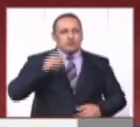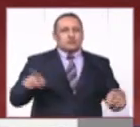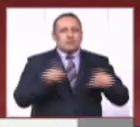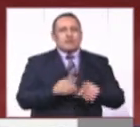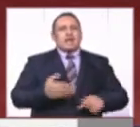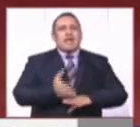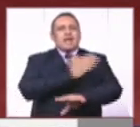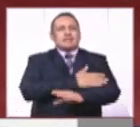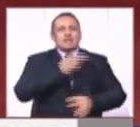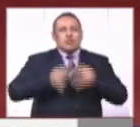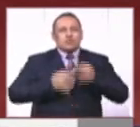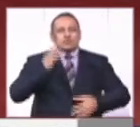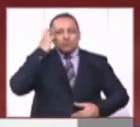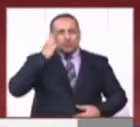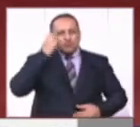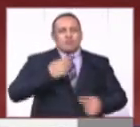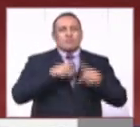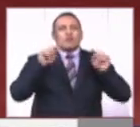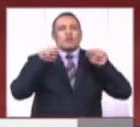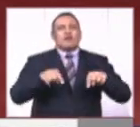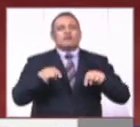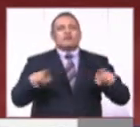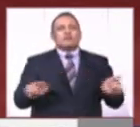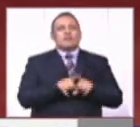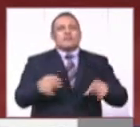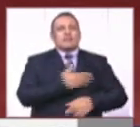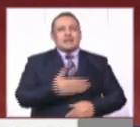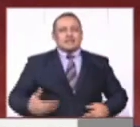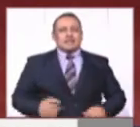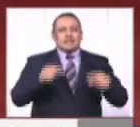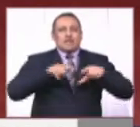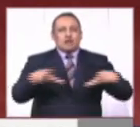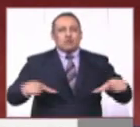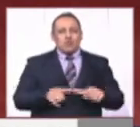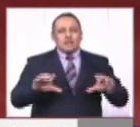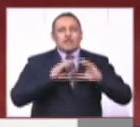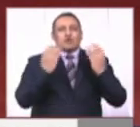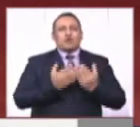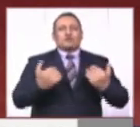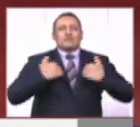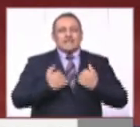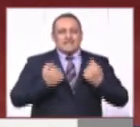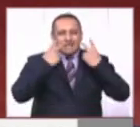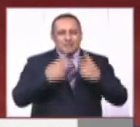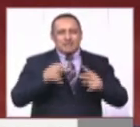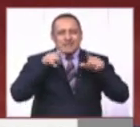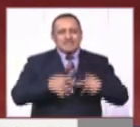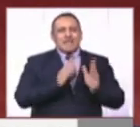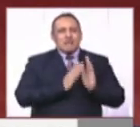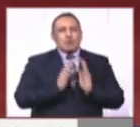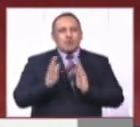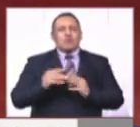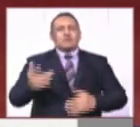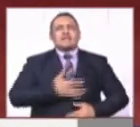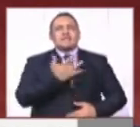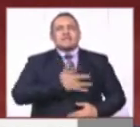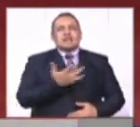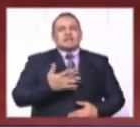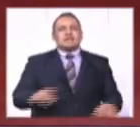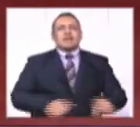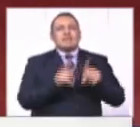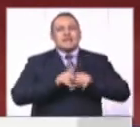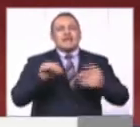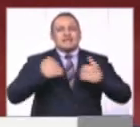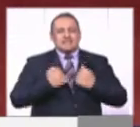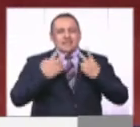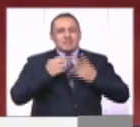antejuicio político pero aún esto presidente en sede parlamentaria tienen que estar debidamente motivados tiene